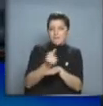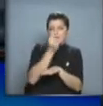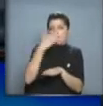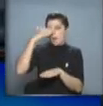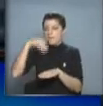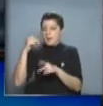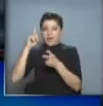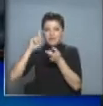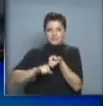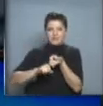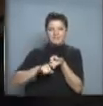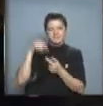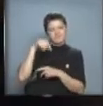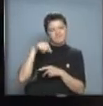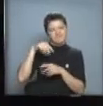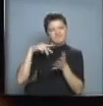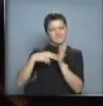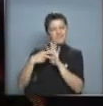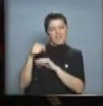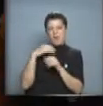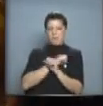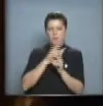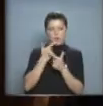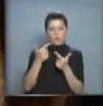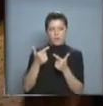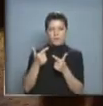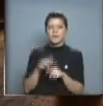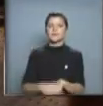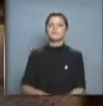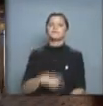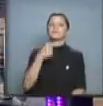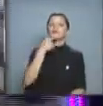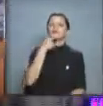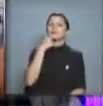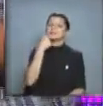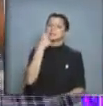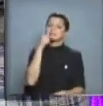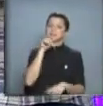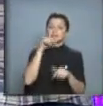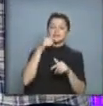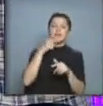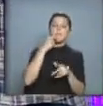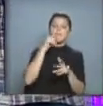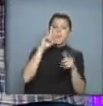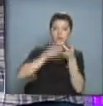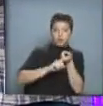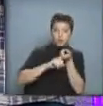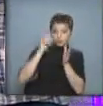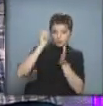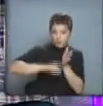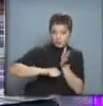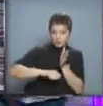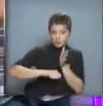porque realmente no te quiere. El matrimonio es un contrato. O sea, legalmente es un contrato. El contrato prenupcial en el cual acordás. No, pero el